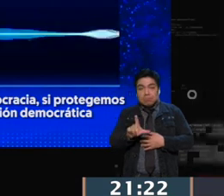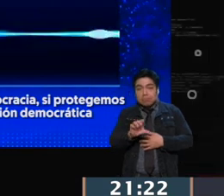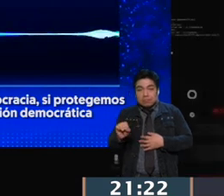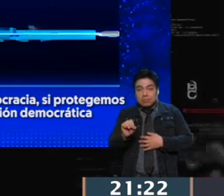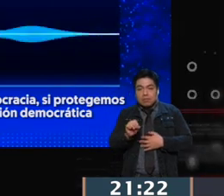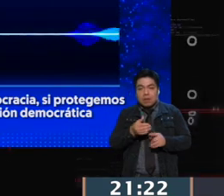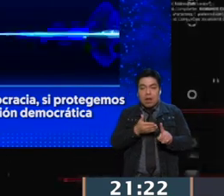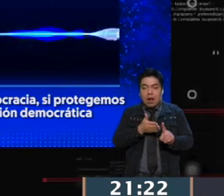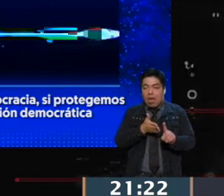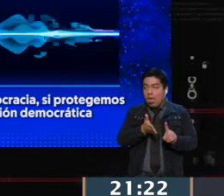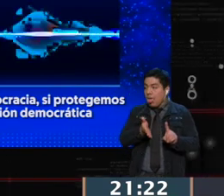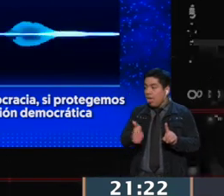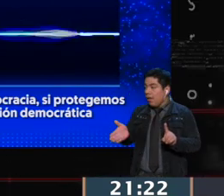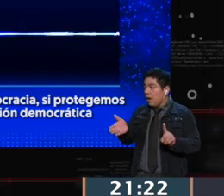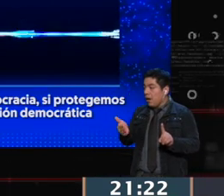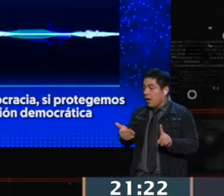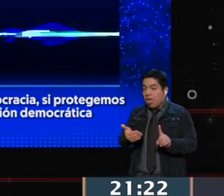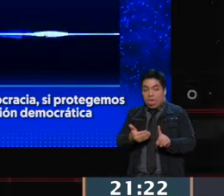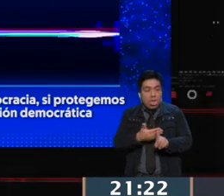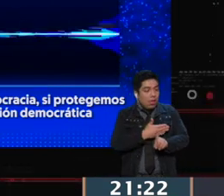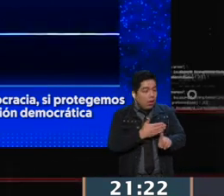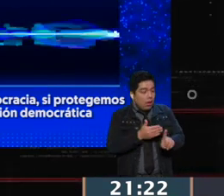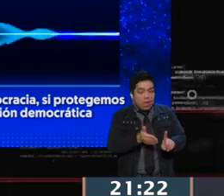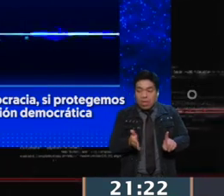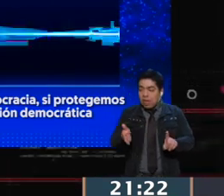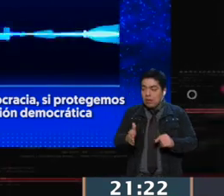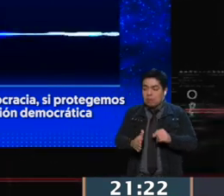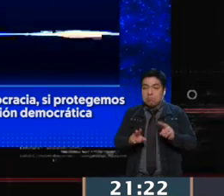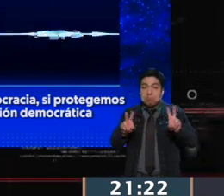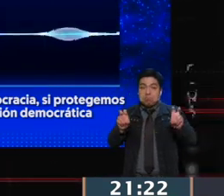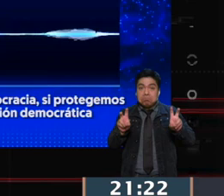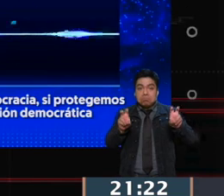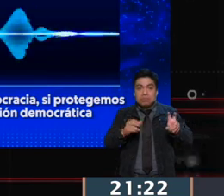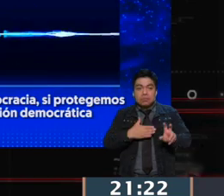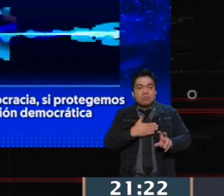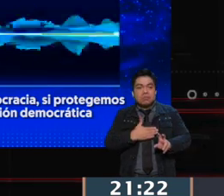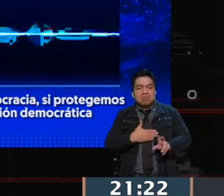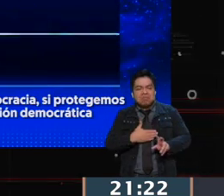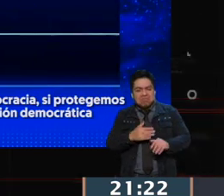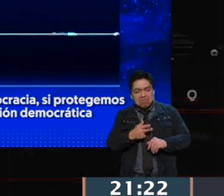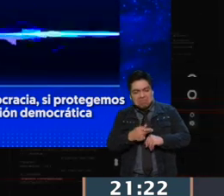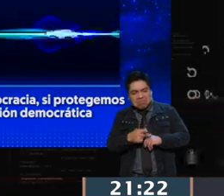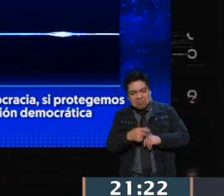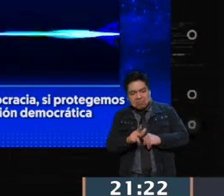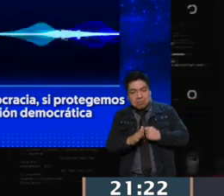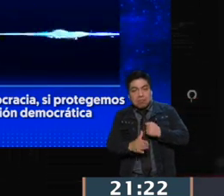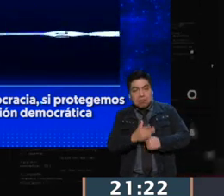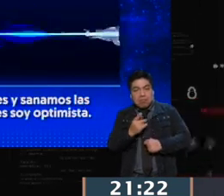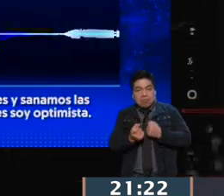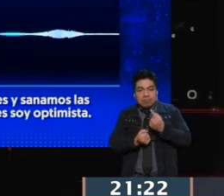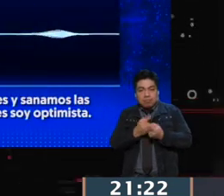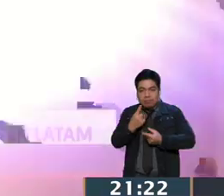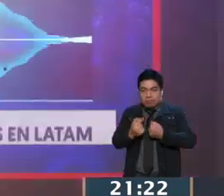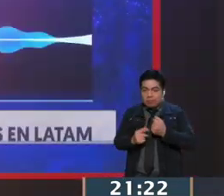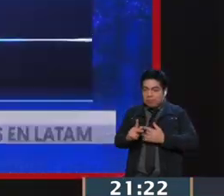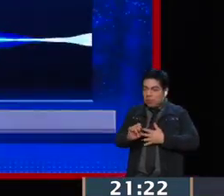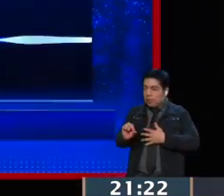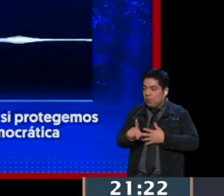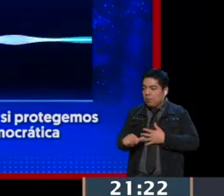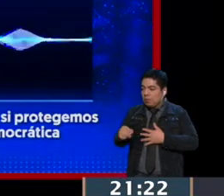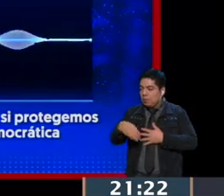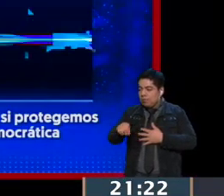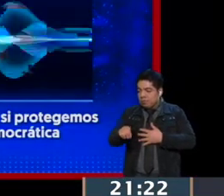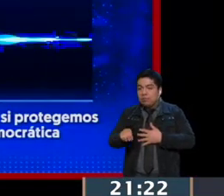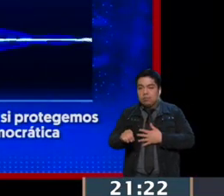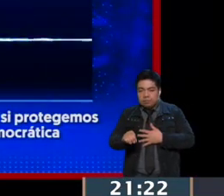el tema asegurando que la democracia está en riesgo, porque se le ha dado apertura de espacios al populismo. Creo que el